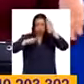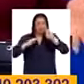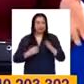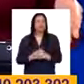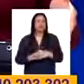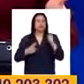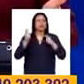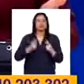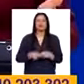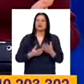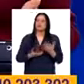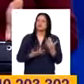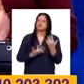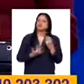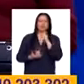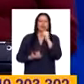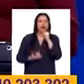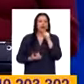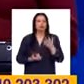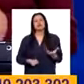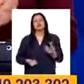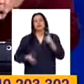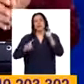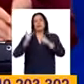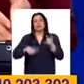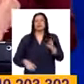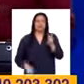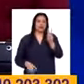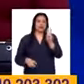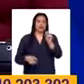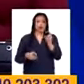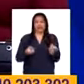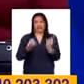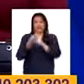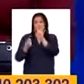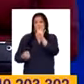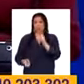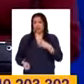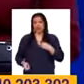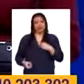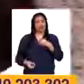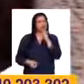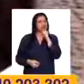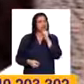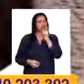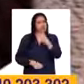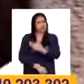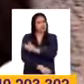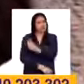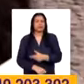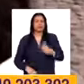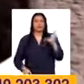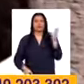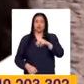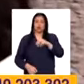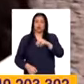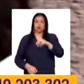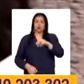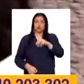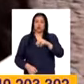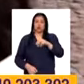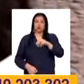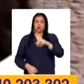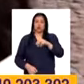de rezagados, el grupo que comprende a personas entre 20 y 40 años. A nivel nacional ya son más de 12